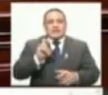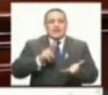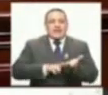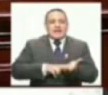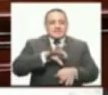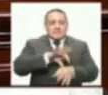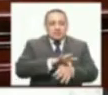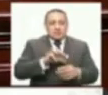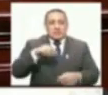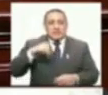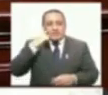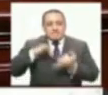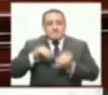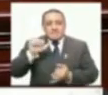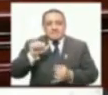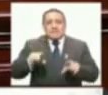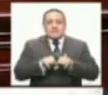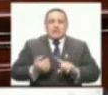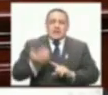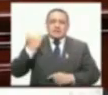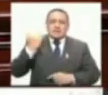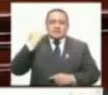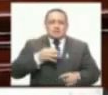el MINSA, al que nos hemos referido